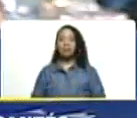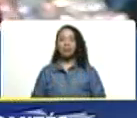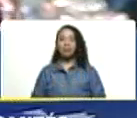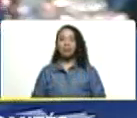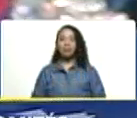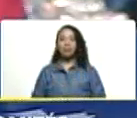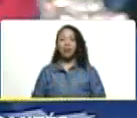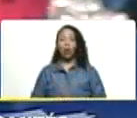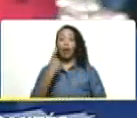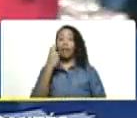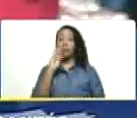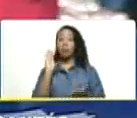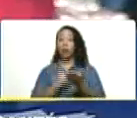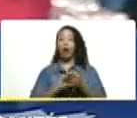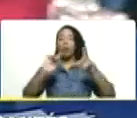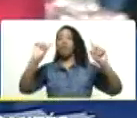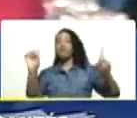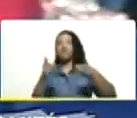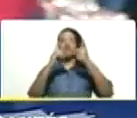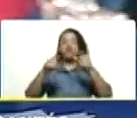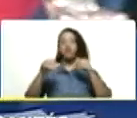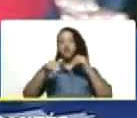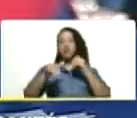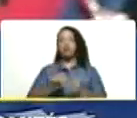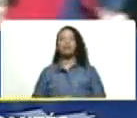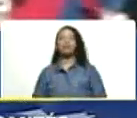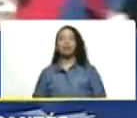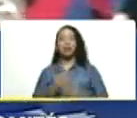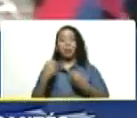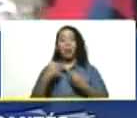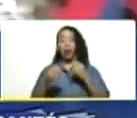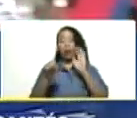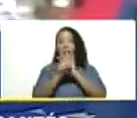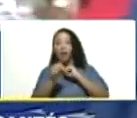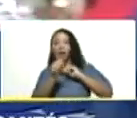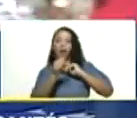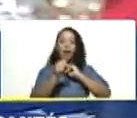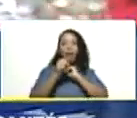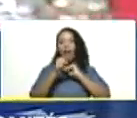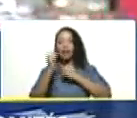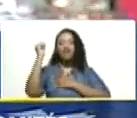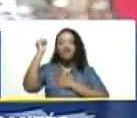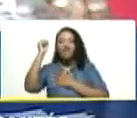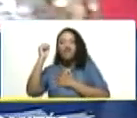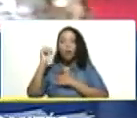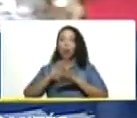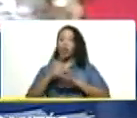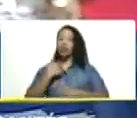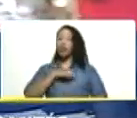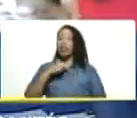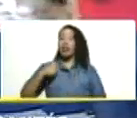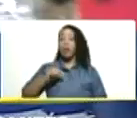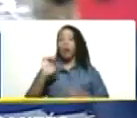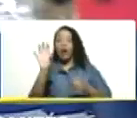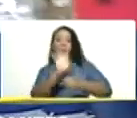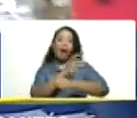Lo que falta es ponerle música para cantar la consigna y bailarla, porque nosotros tenemos que cantar y